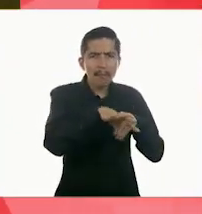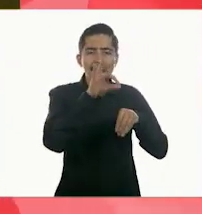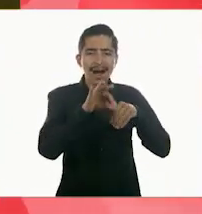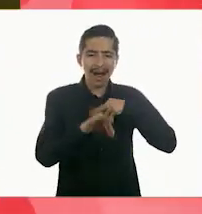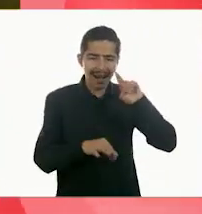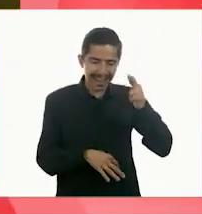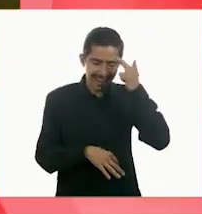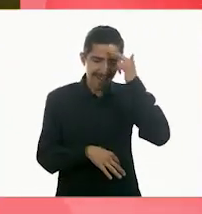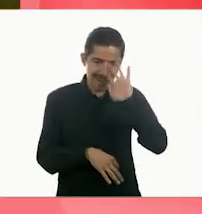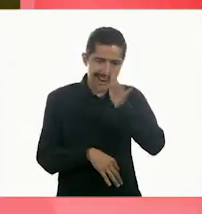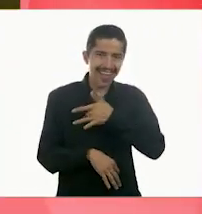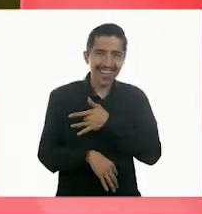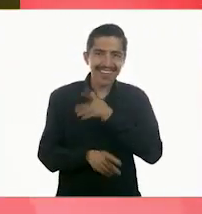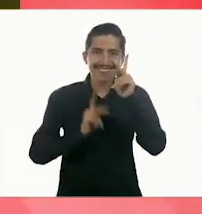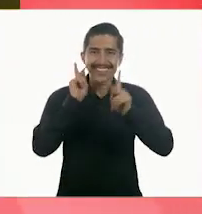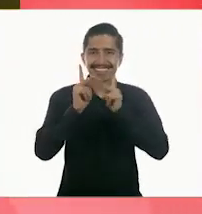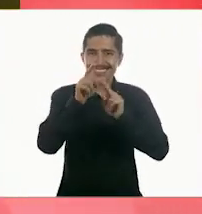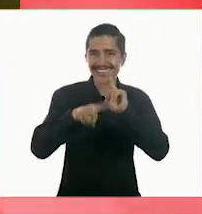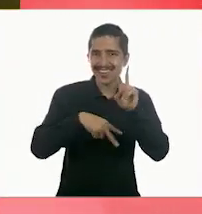de su visita.